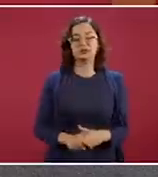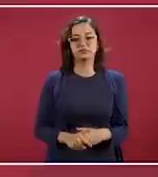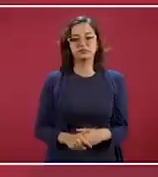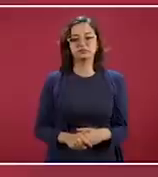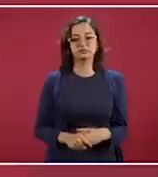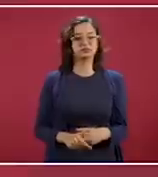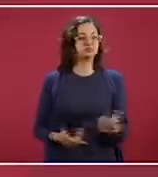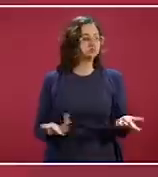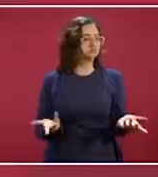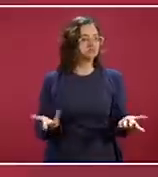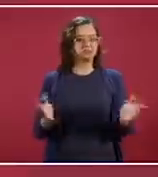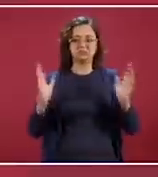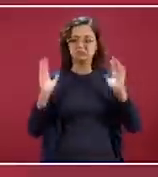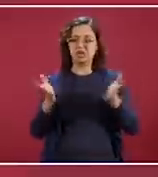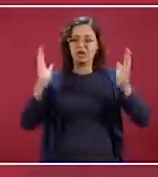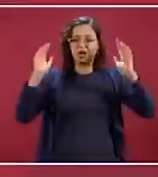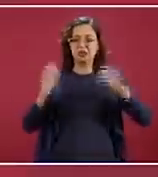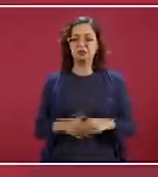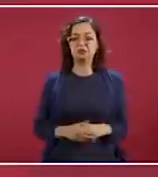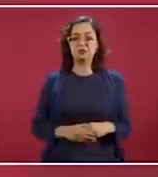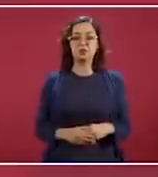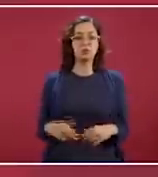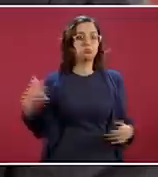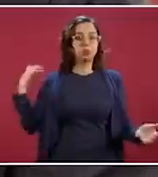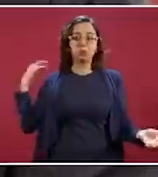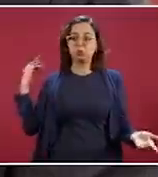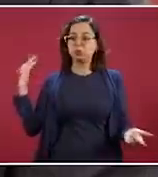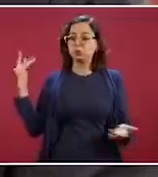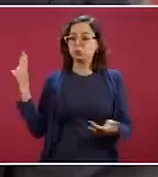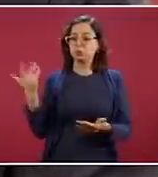Y ya, hasta ahora,